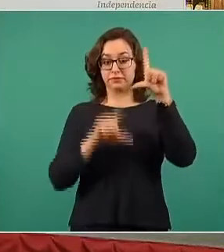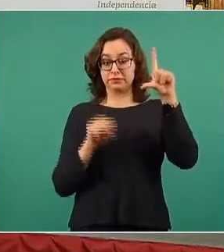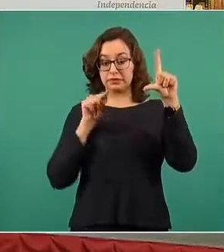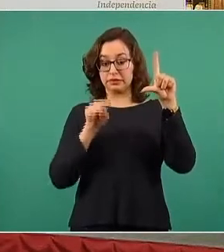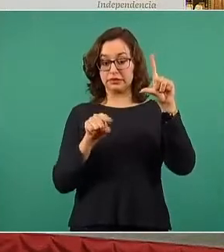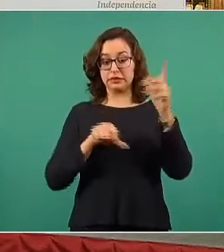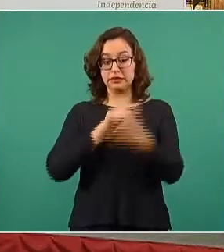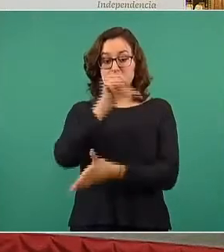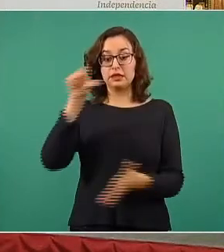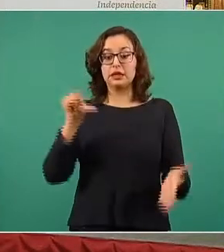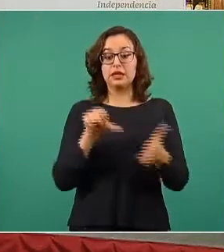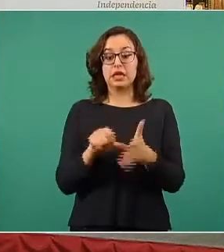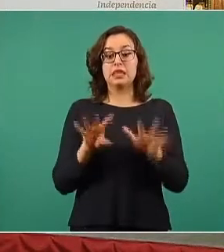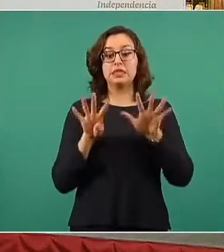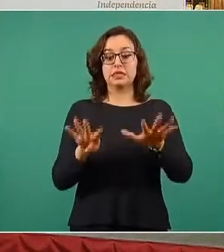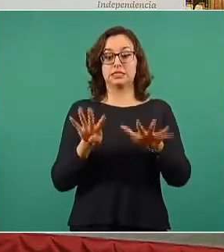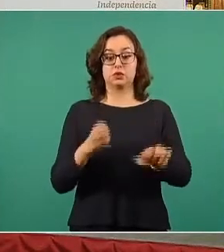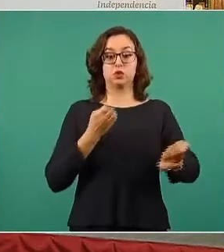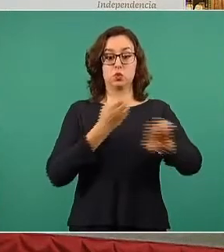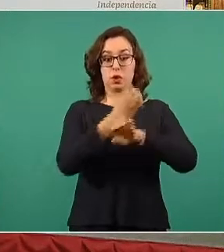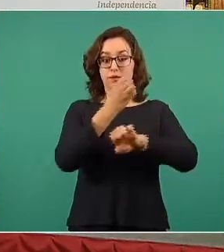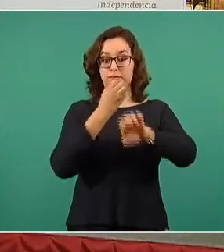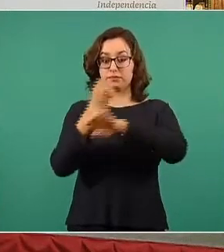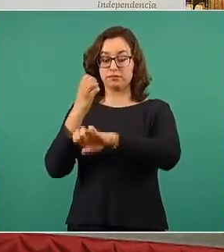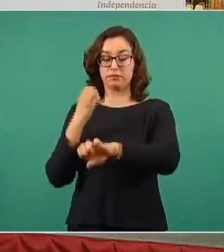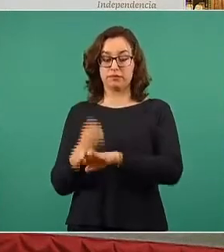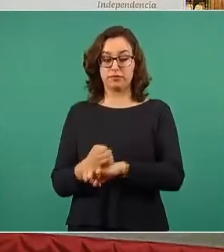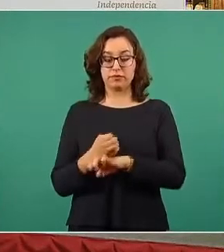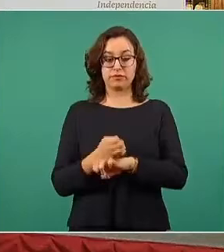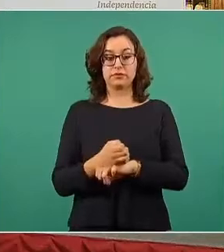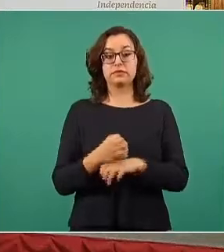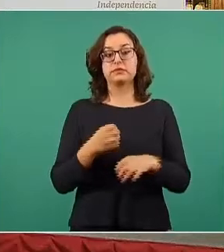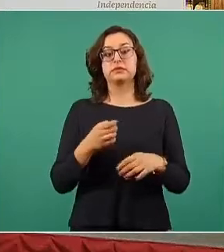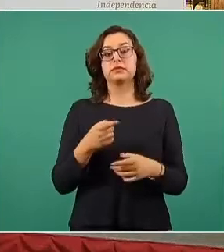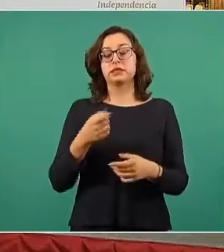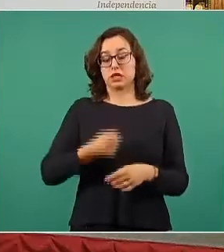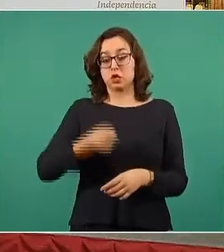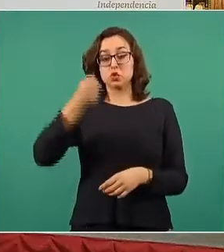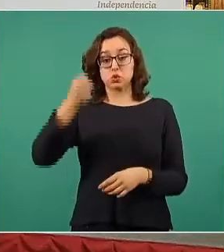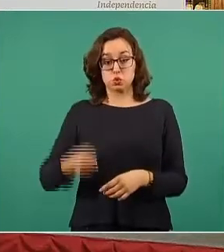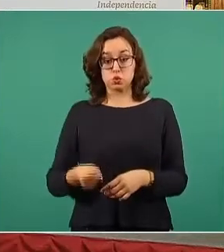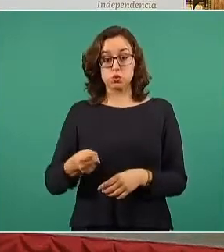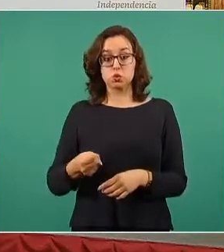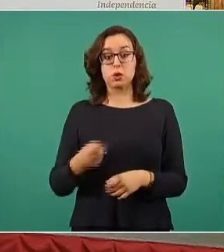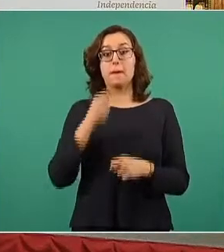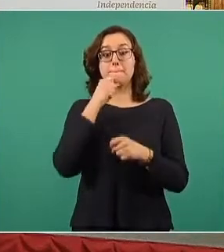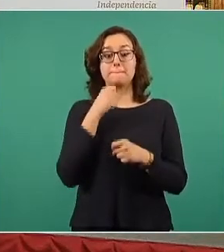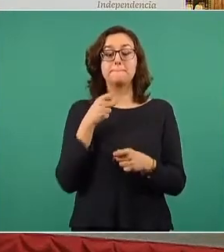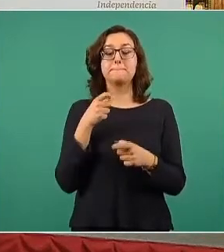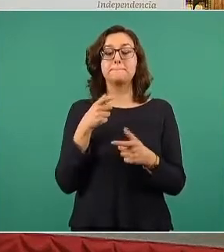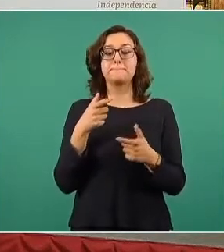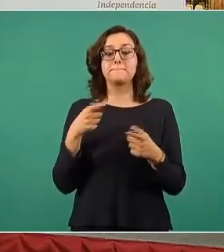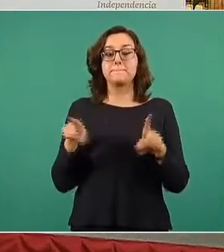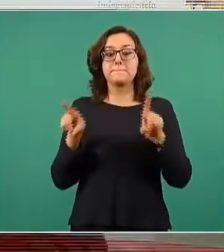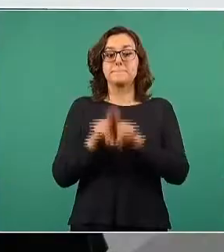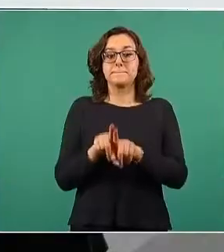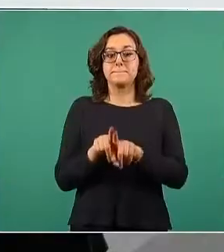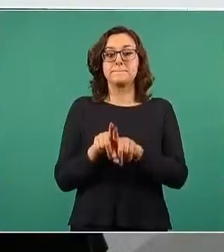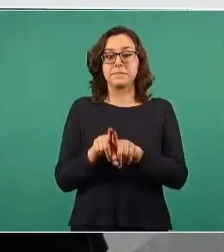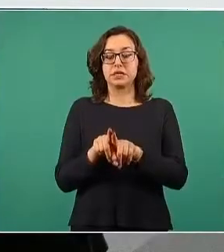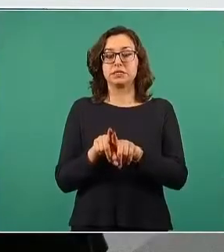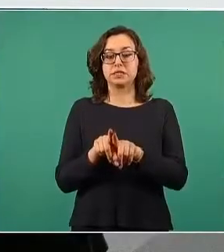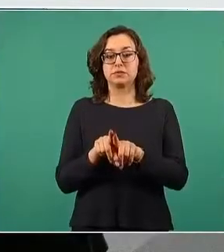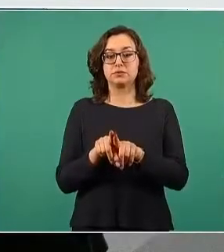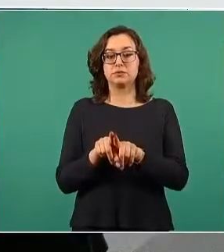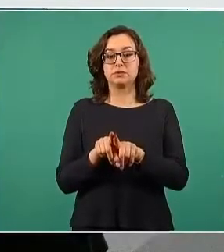que en donde están estos 19 estados, principalmente el centro-sur, y en las costas se identifica con